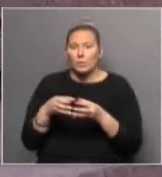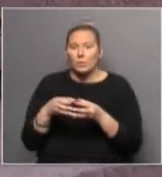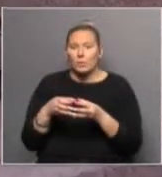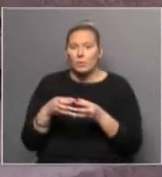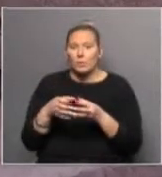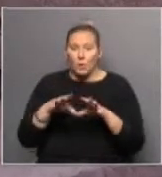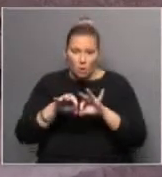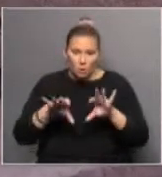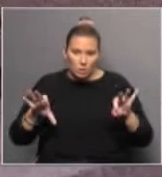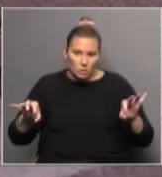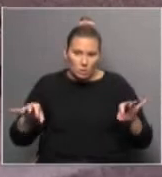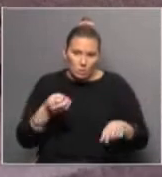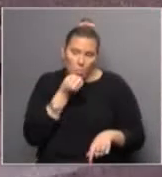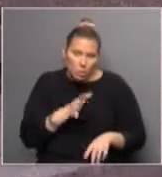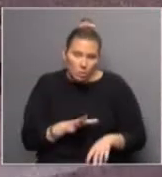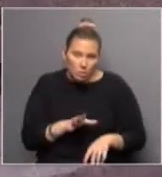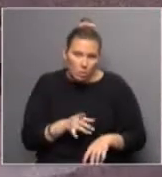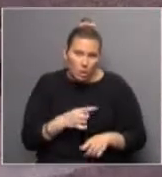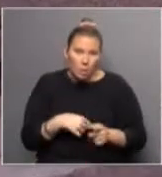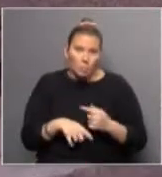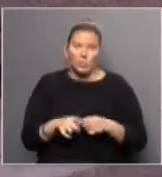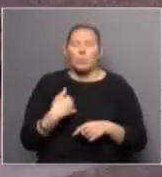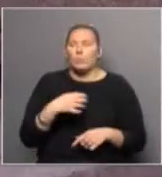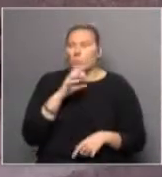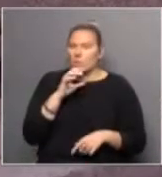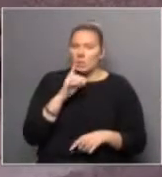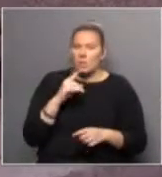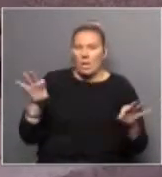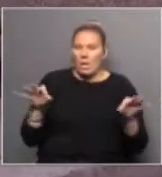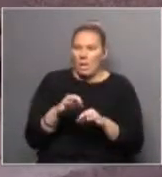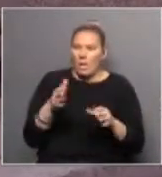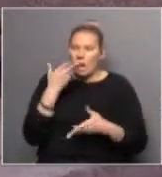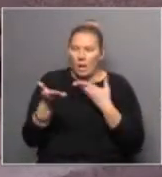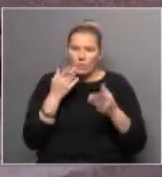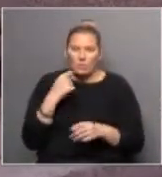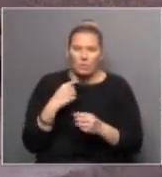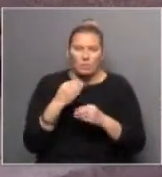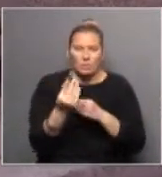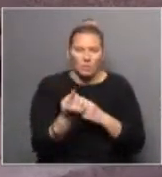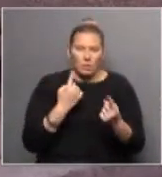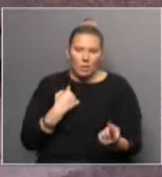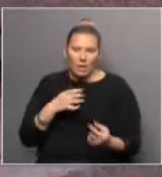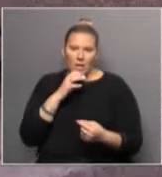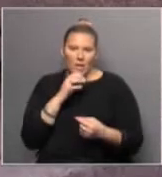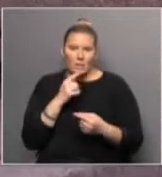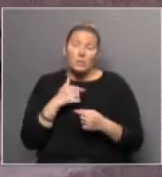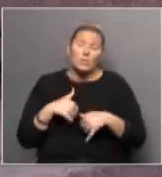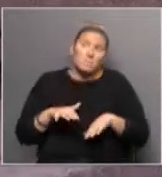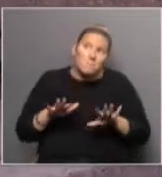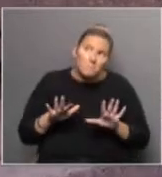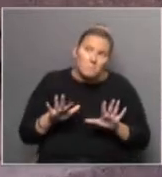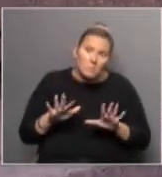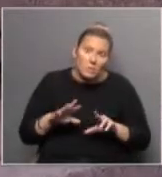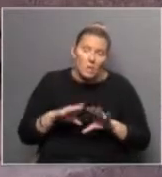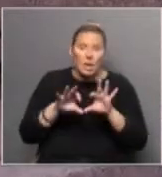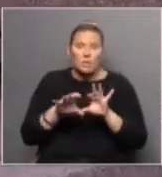Pero los chorizos de rauza son bastante buenos. No, pero es como un Olmedo que aparece en el medio de la canción y se va. Eso decís vos. Yo no estoy seguro. Yo reivindico